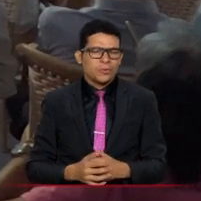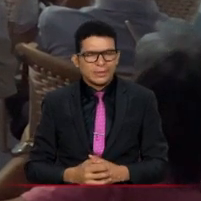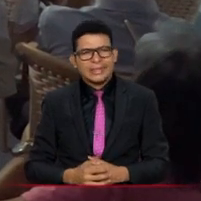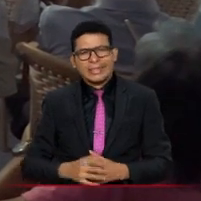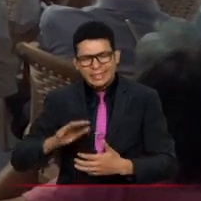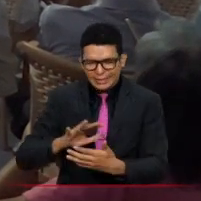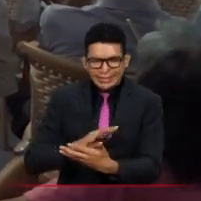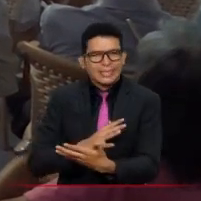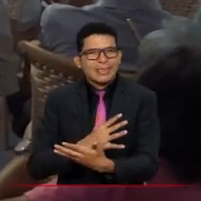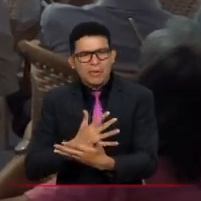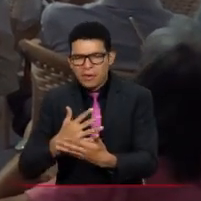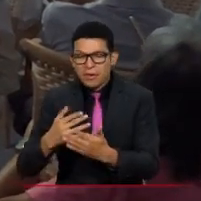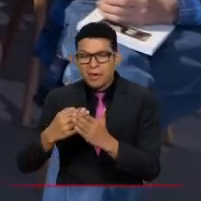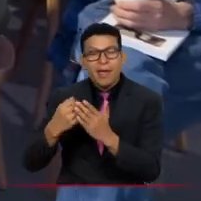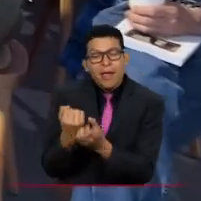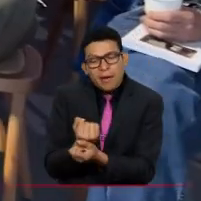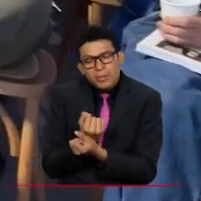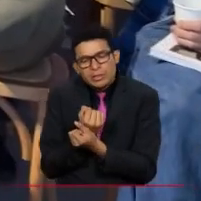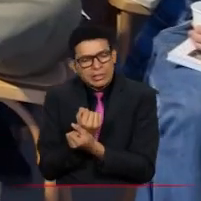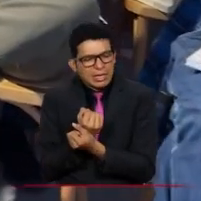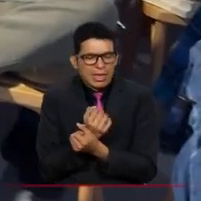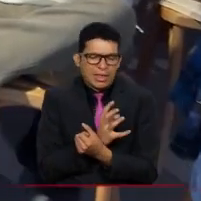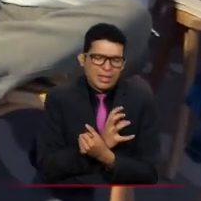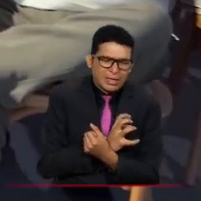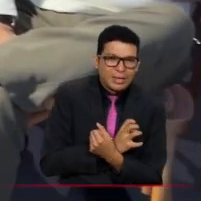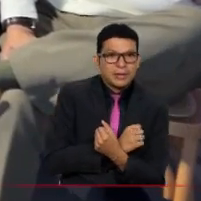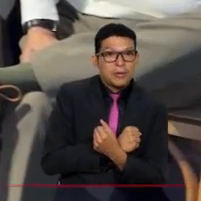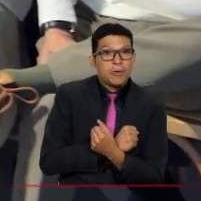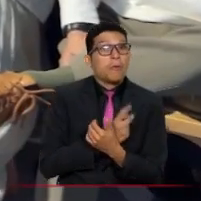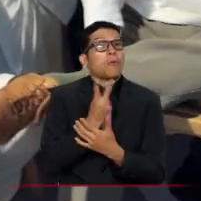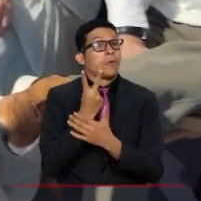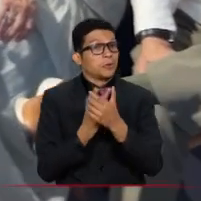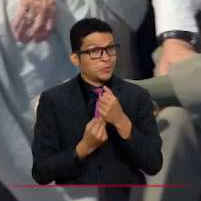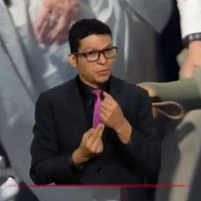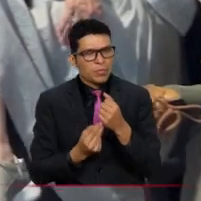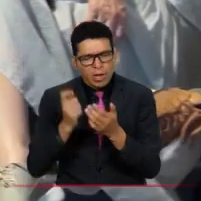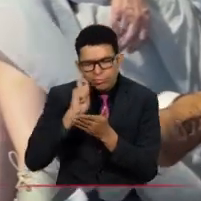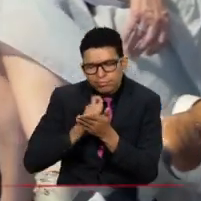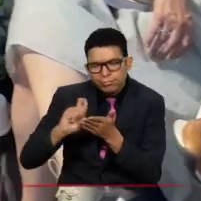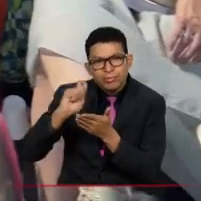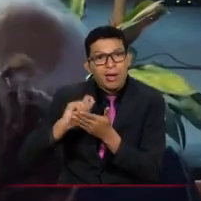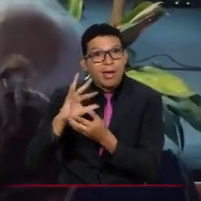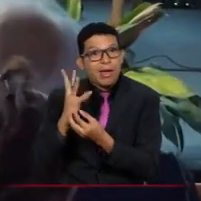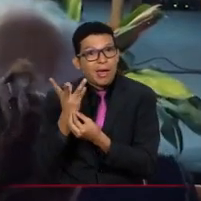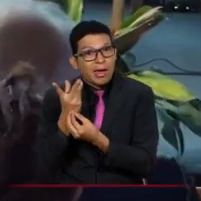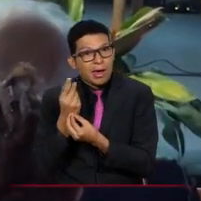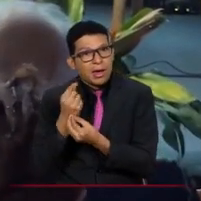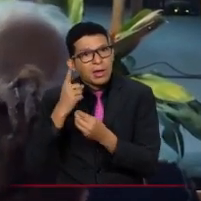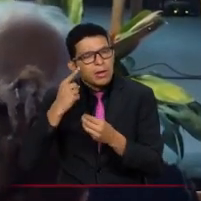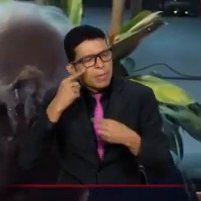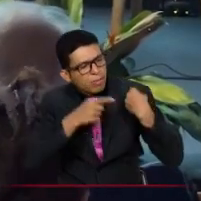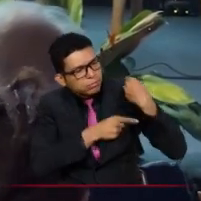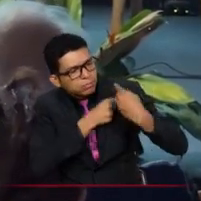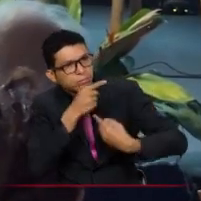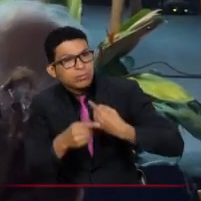Cada canción cuenta una historia de amor o desamor. A través de las composiciones, muchos artistas dejaron un legado musical